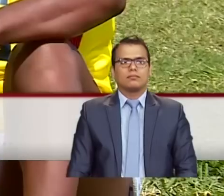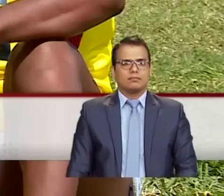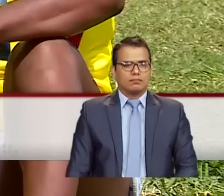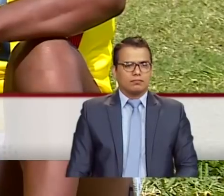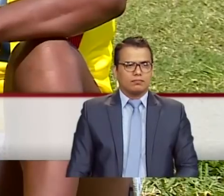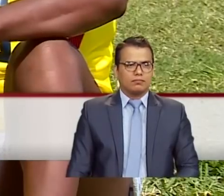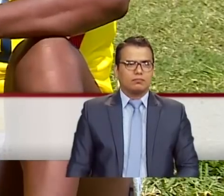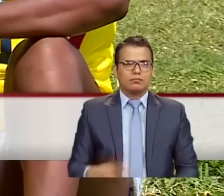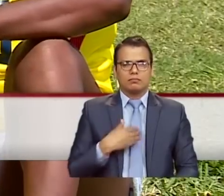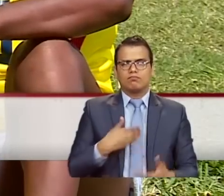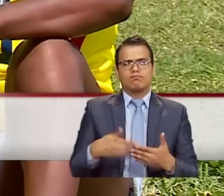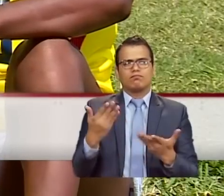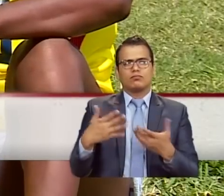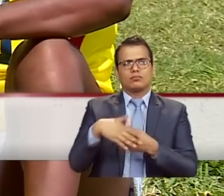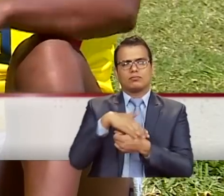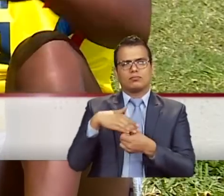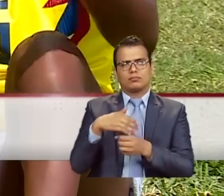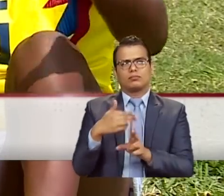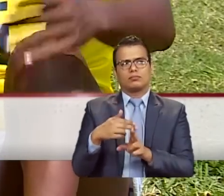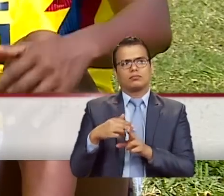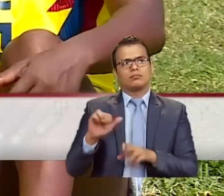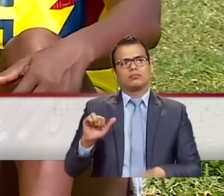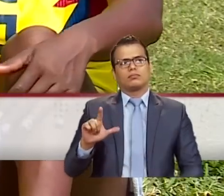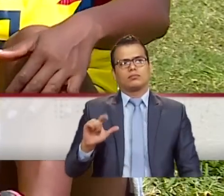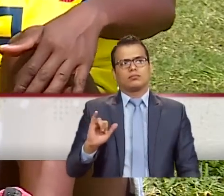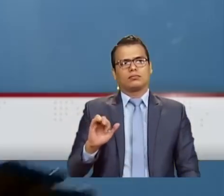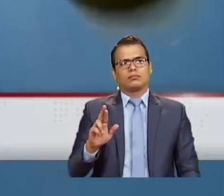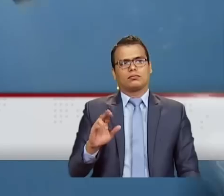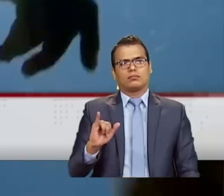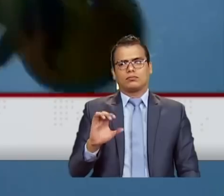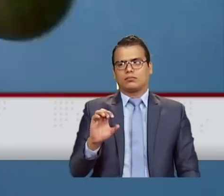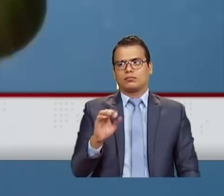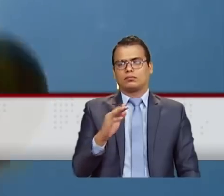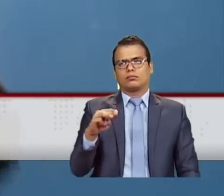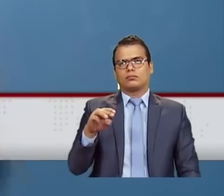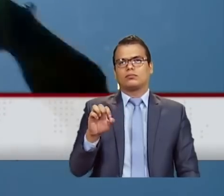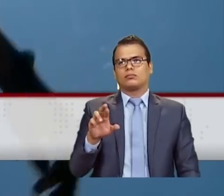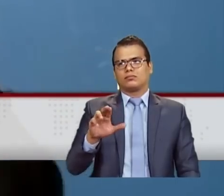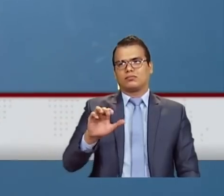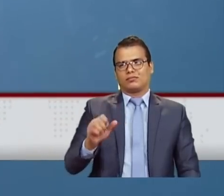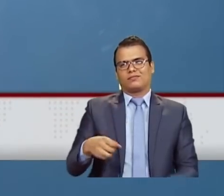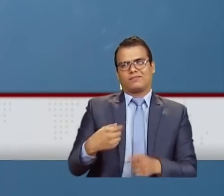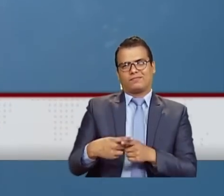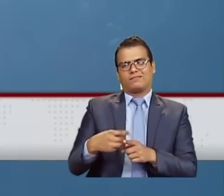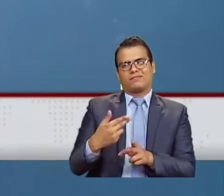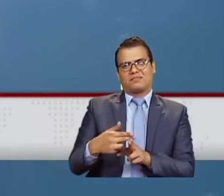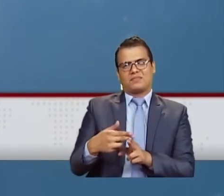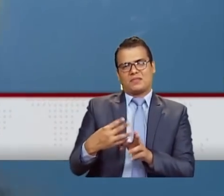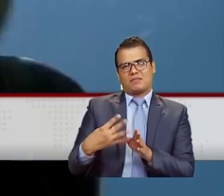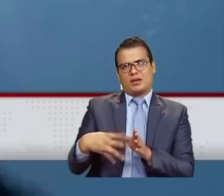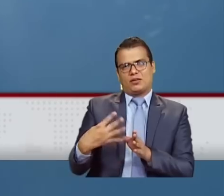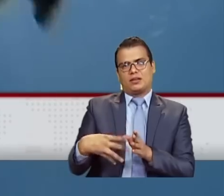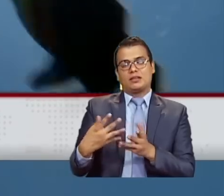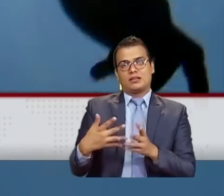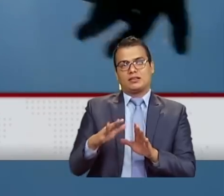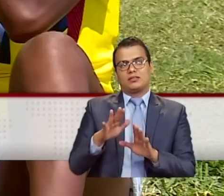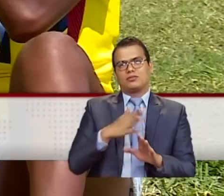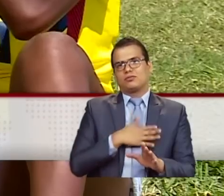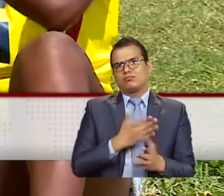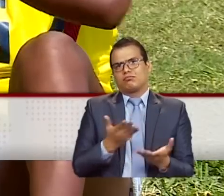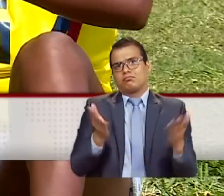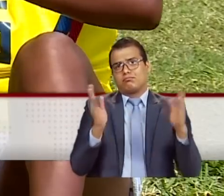Yo empecé en mi barrio, en Liromora Beltrán, en ese entonces se llamaba Marroquí. Siempre lo hacía descalza o con los únicos zapatos que